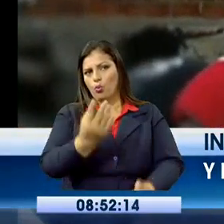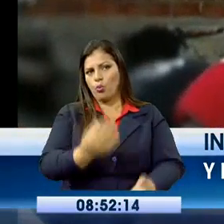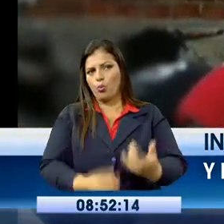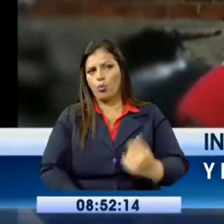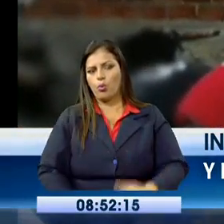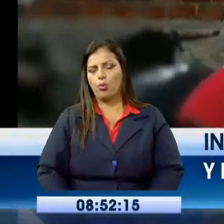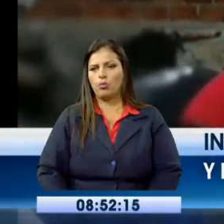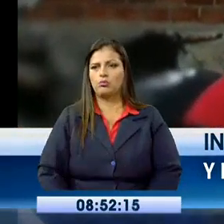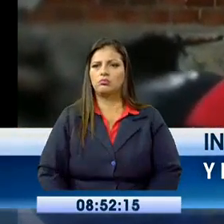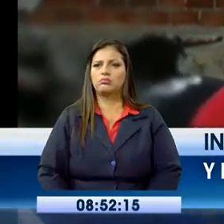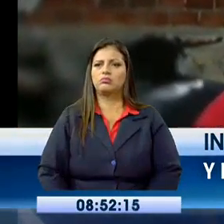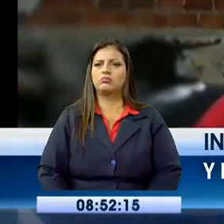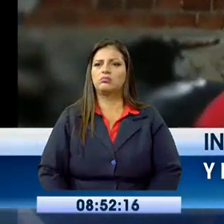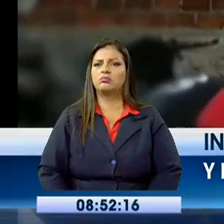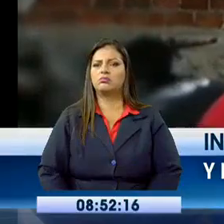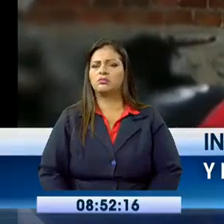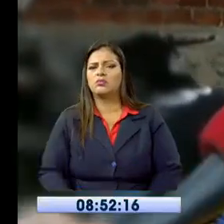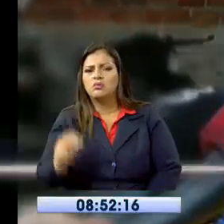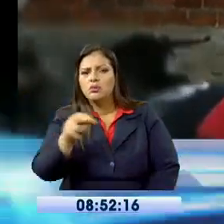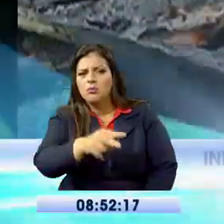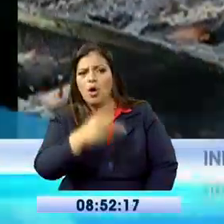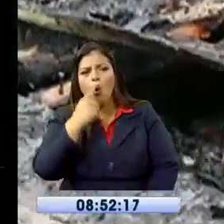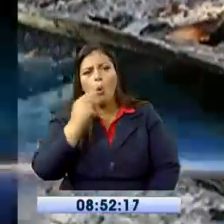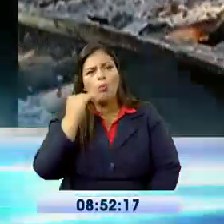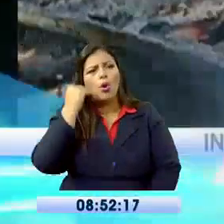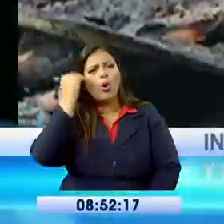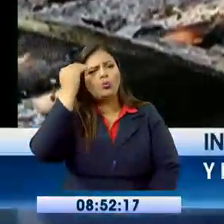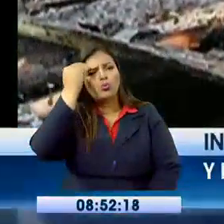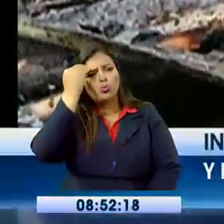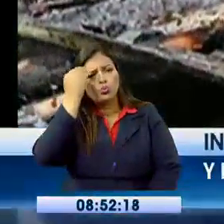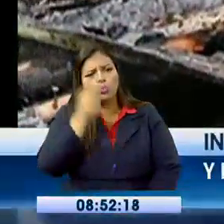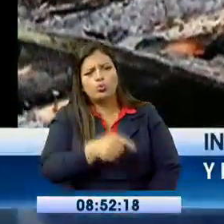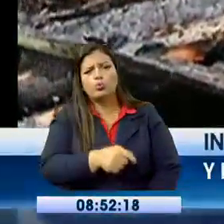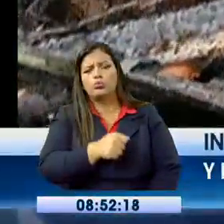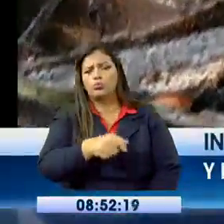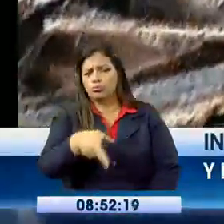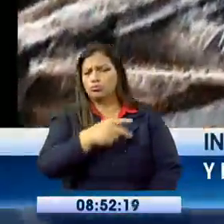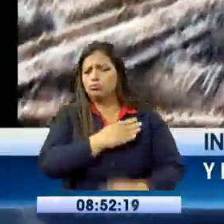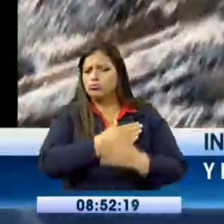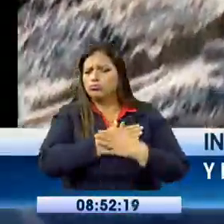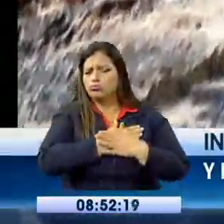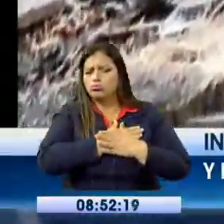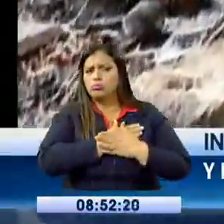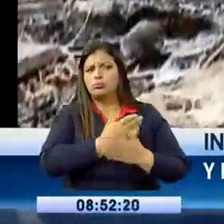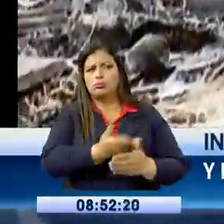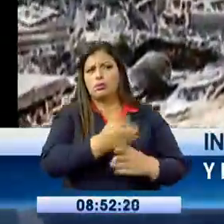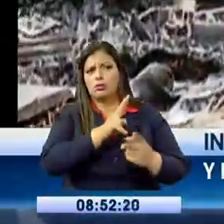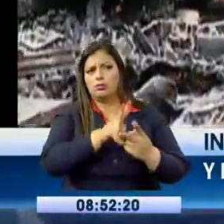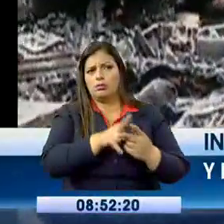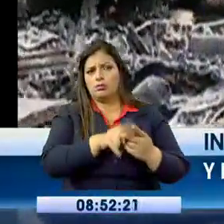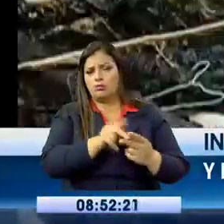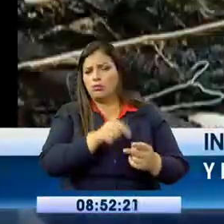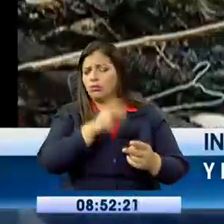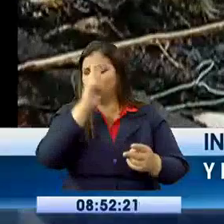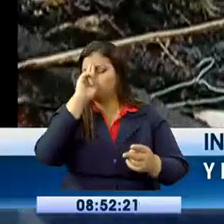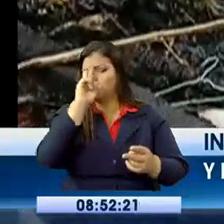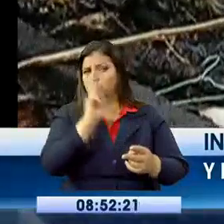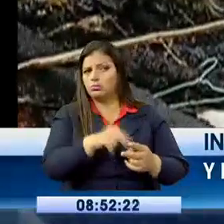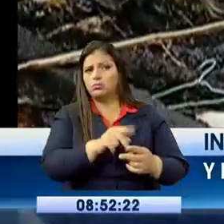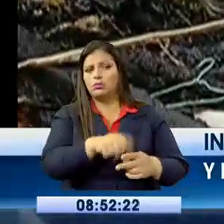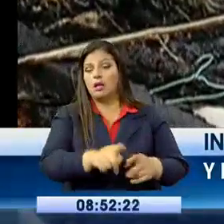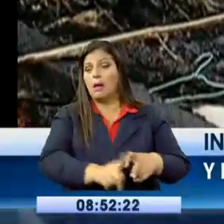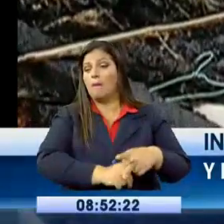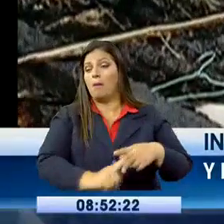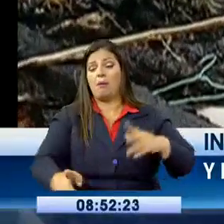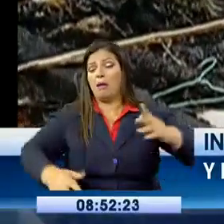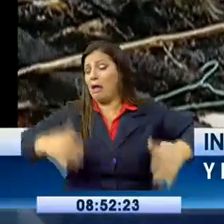lugar ya no había el señor. Señor de edad, muy respetuoso, muy querido aquí en el sector. Él salió como despavorido. O